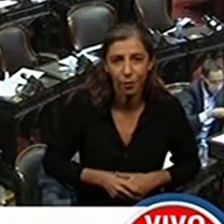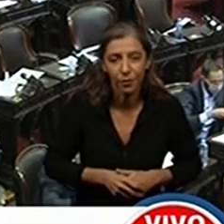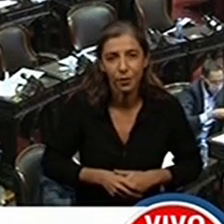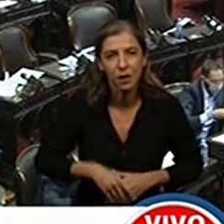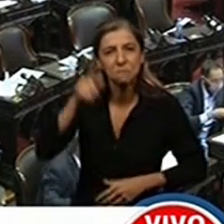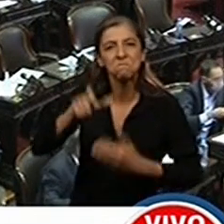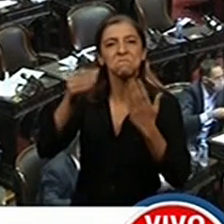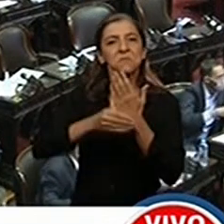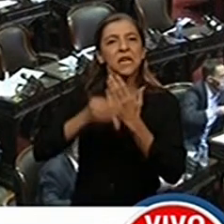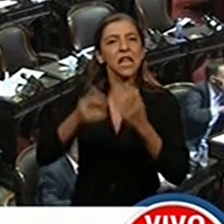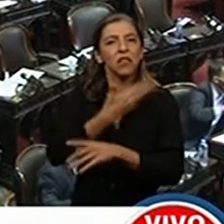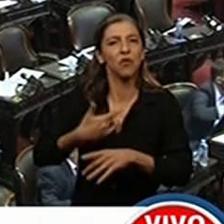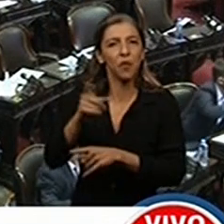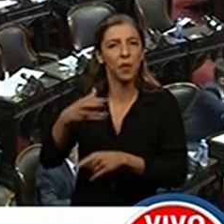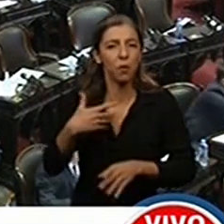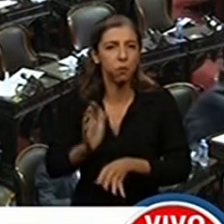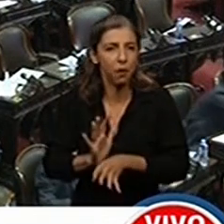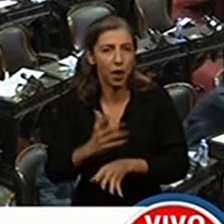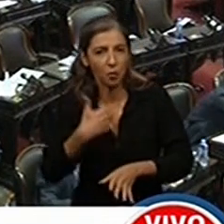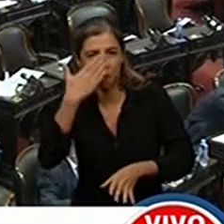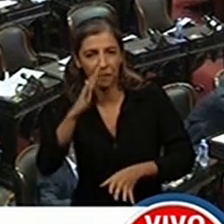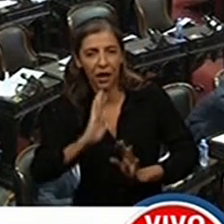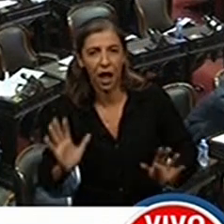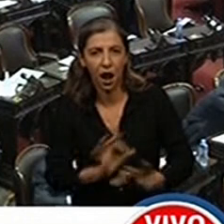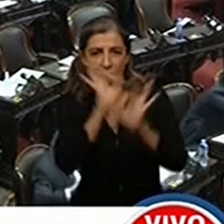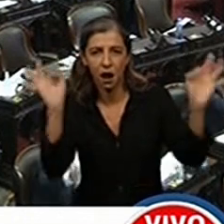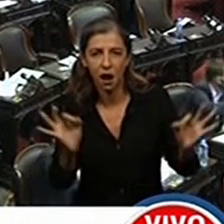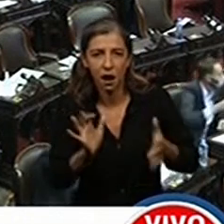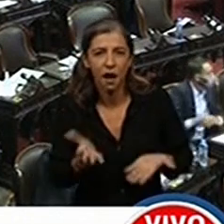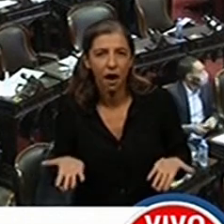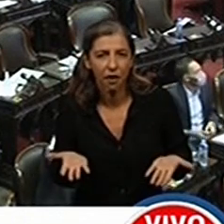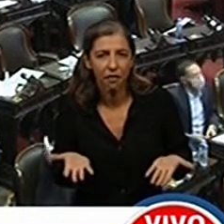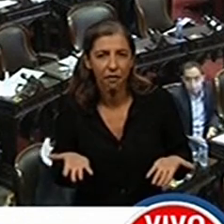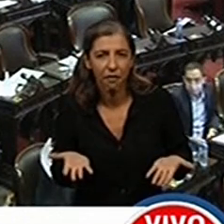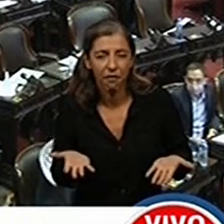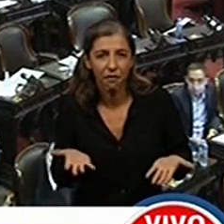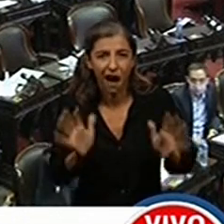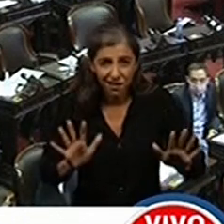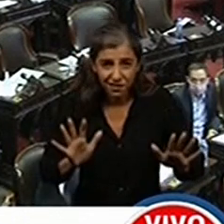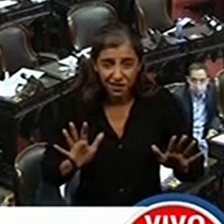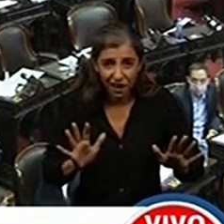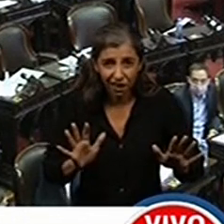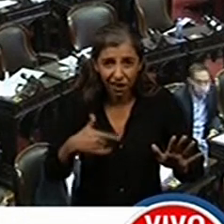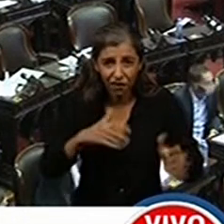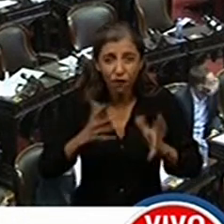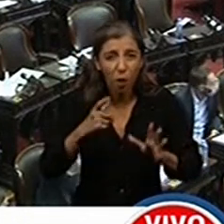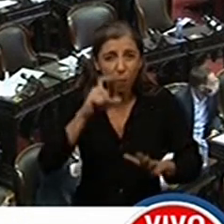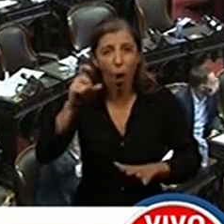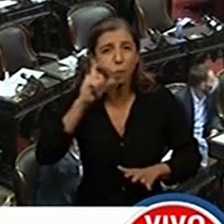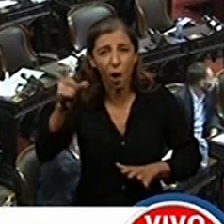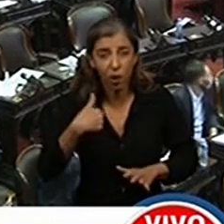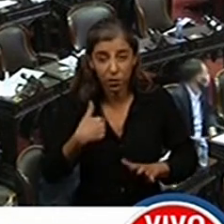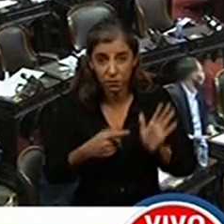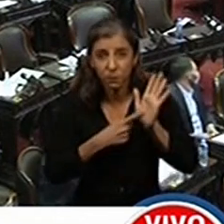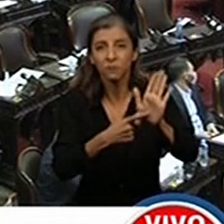Goebbels en sus condiciones personales, esto es lo que hace en Formosa. Pone a diputados y senadores de